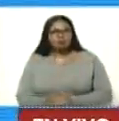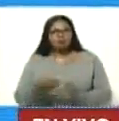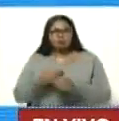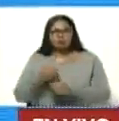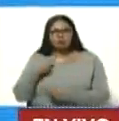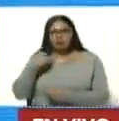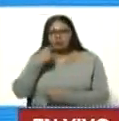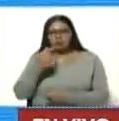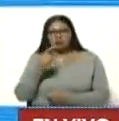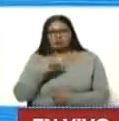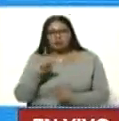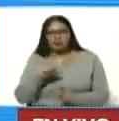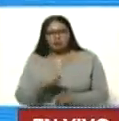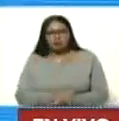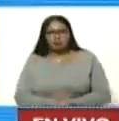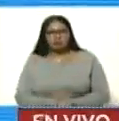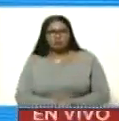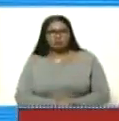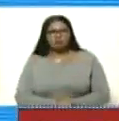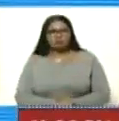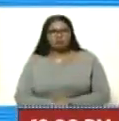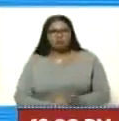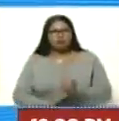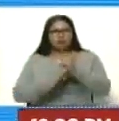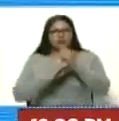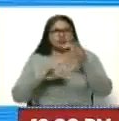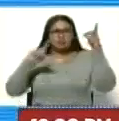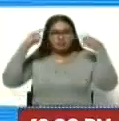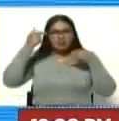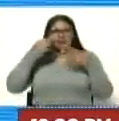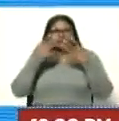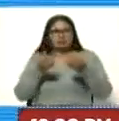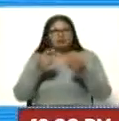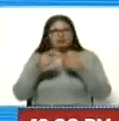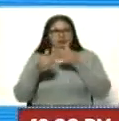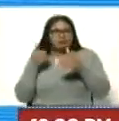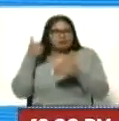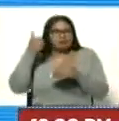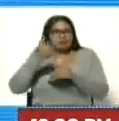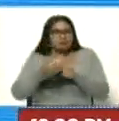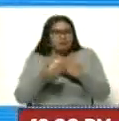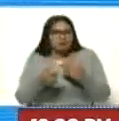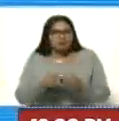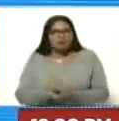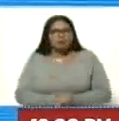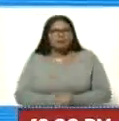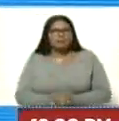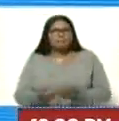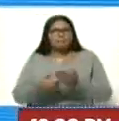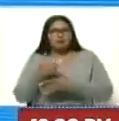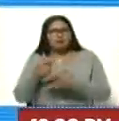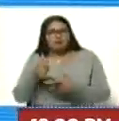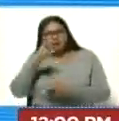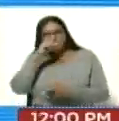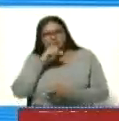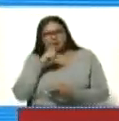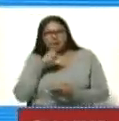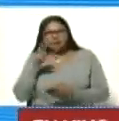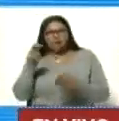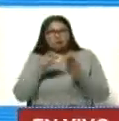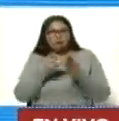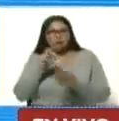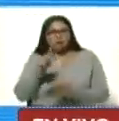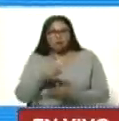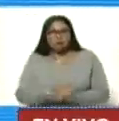mías, medido. Y el comandante Chávez entendió eso hace mucho tiempo. Es más, en el año